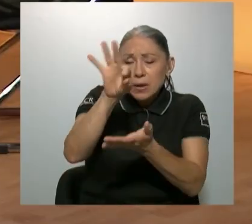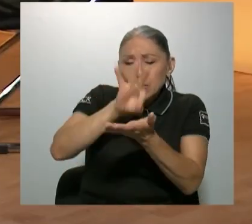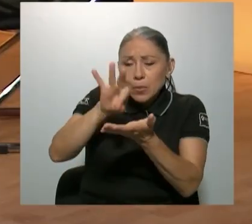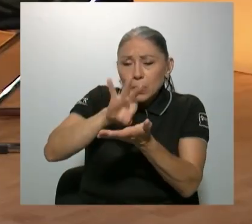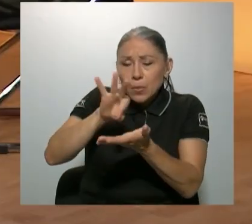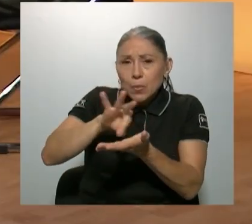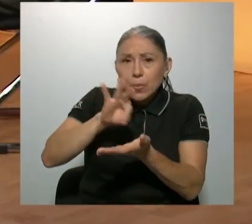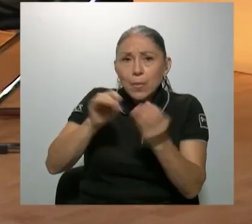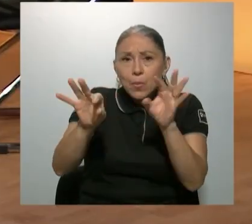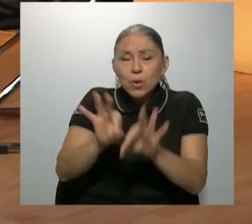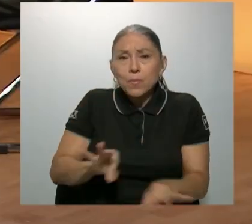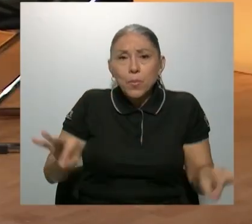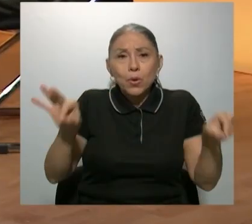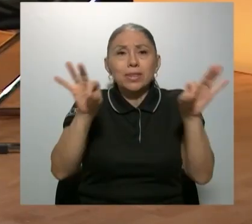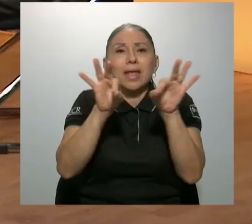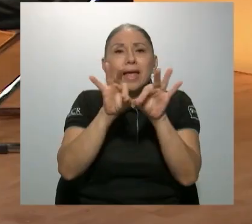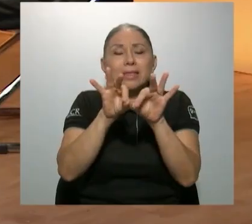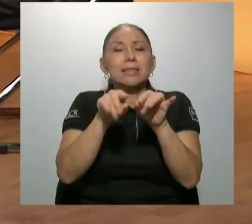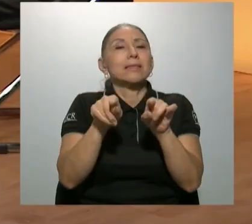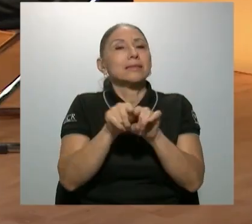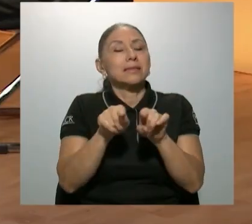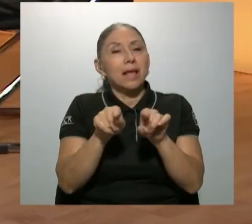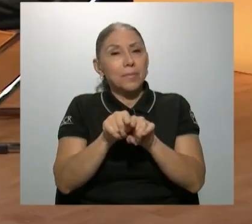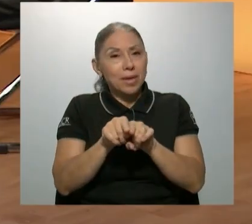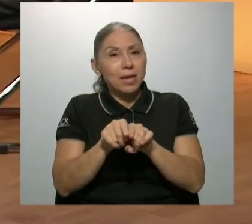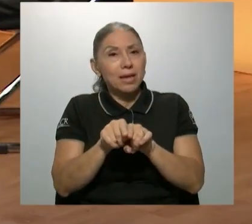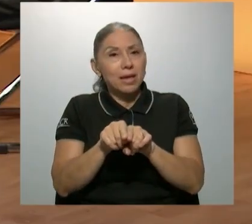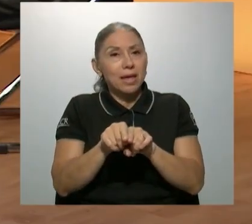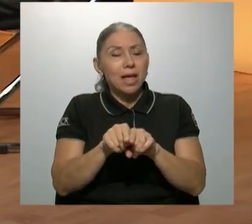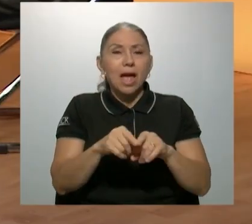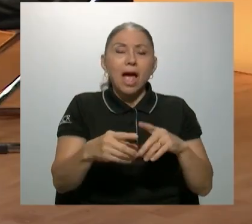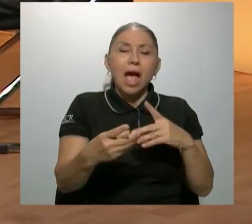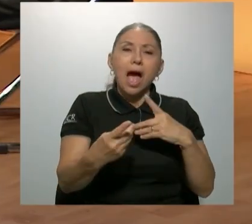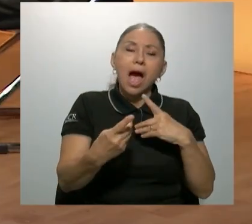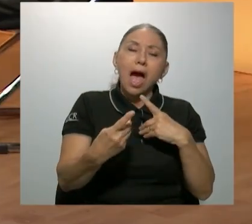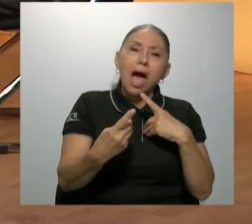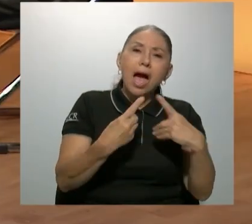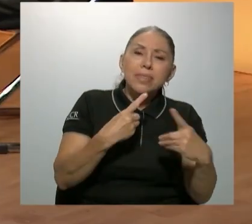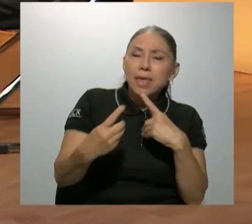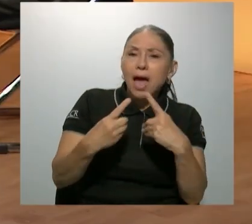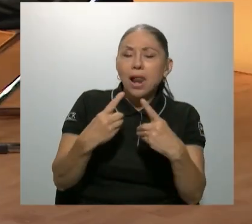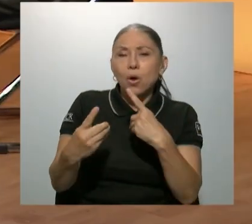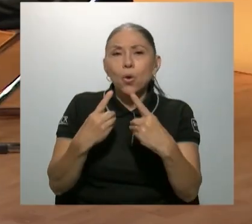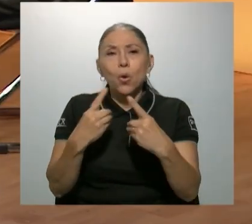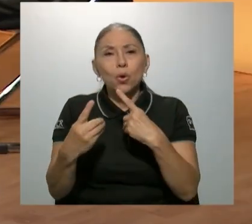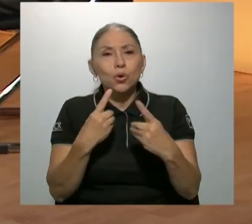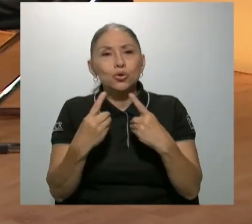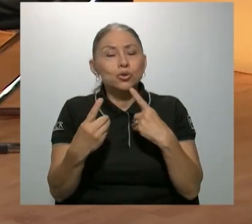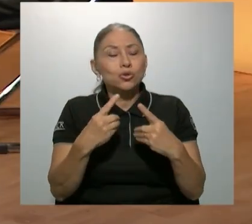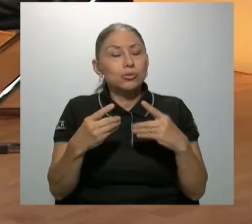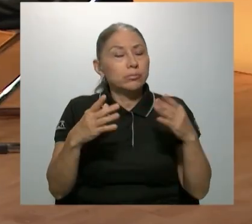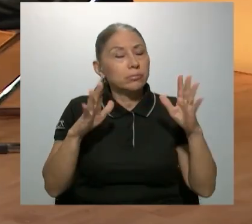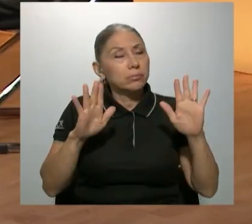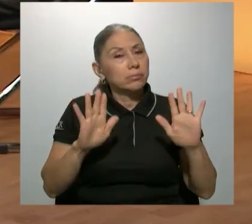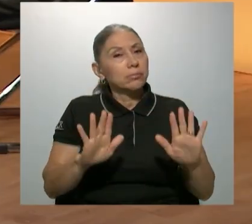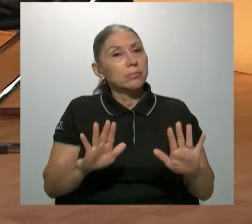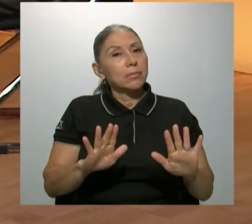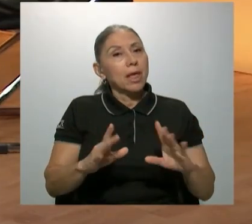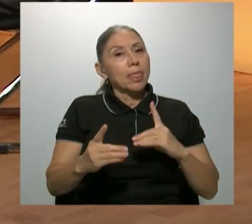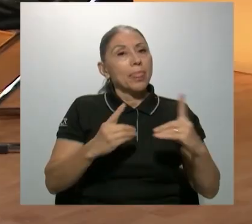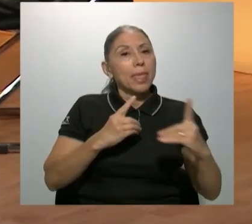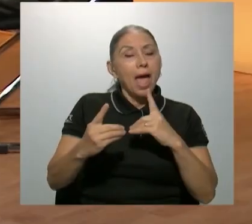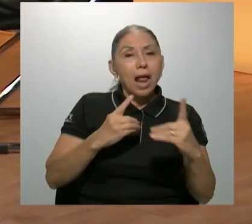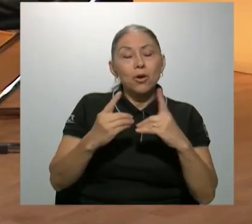importantes, sino que hay unos diálogos, para mi gusto, maravillosos entre don Álvaro y su